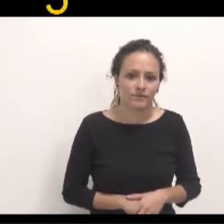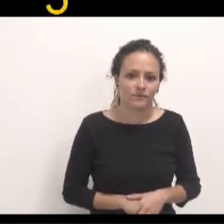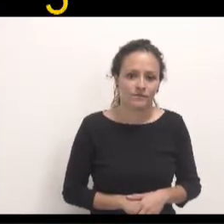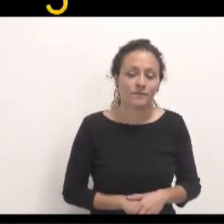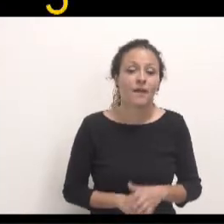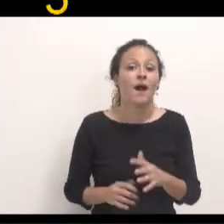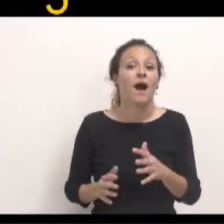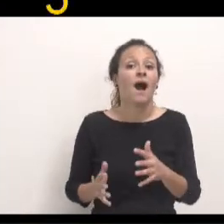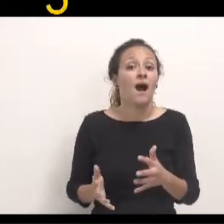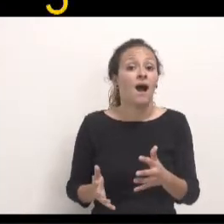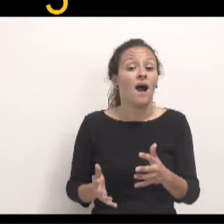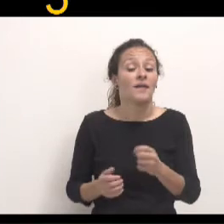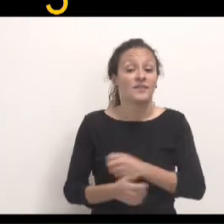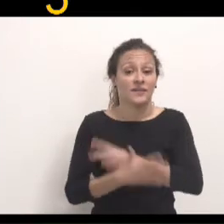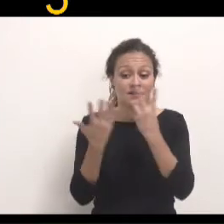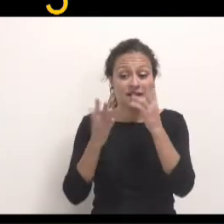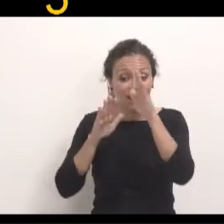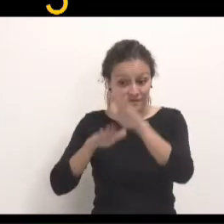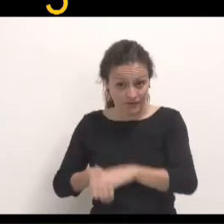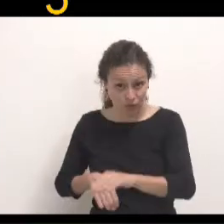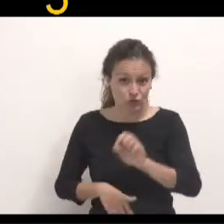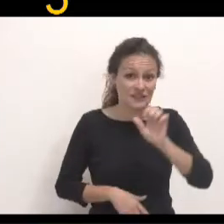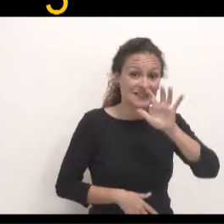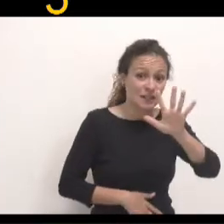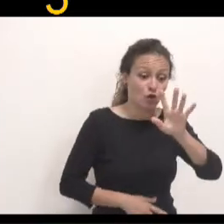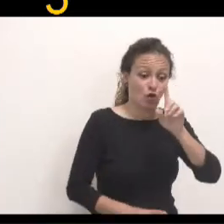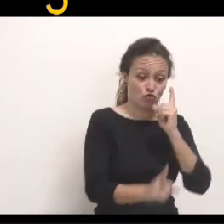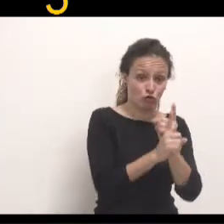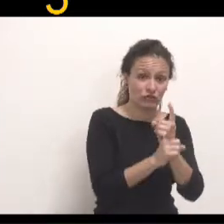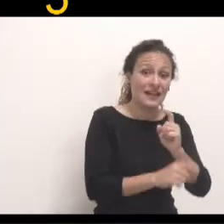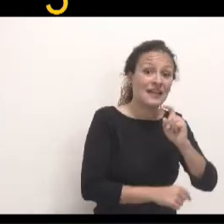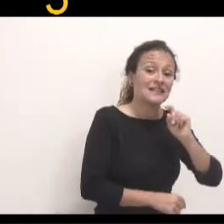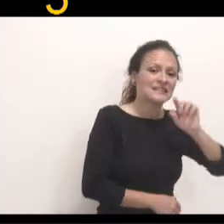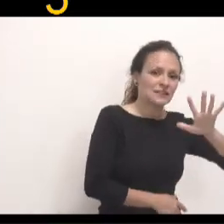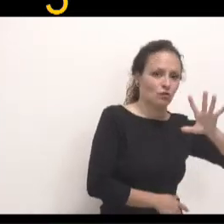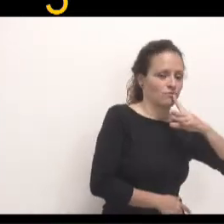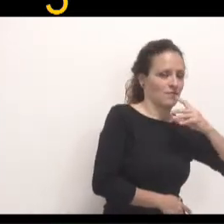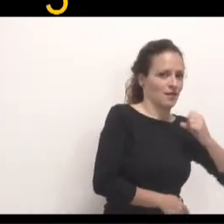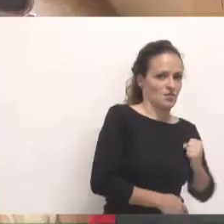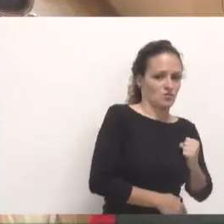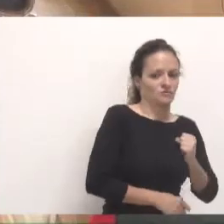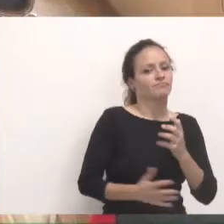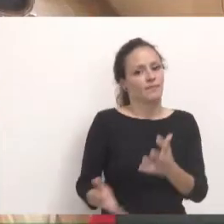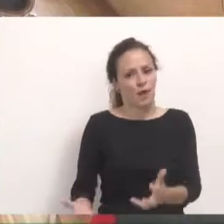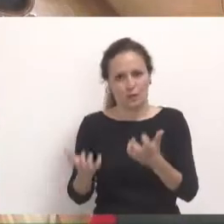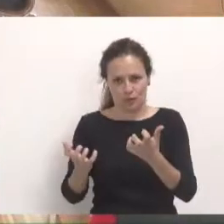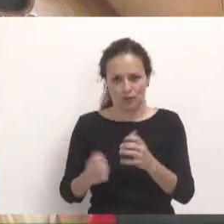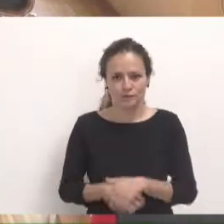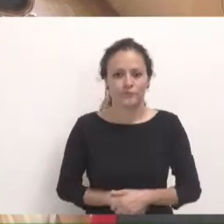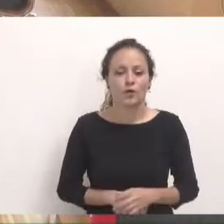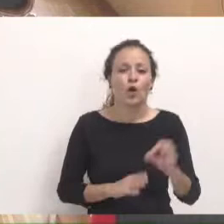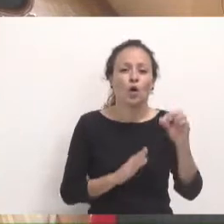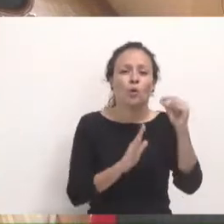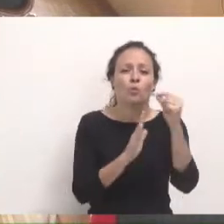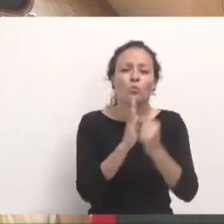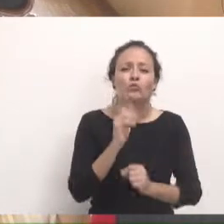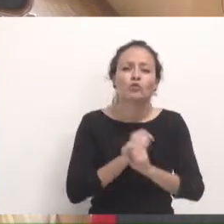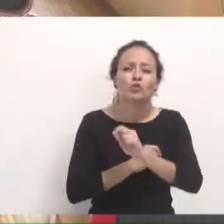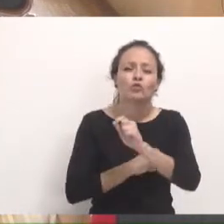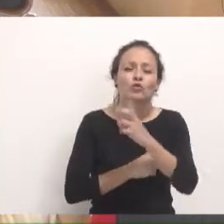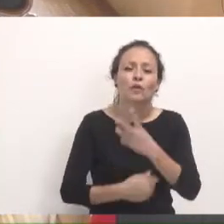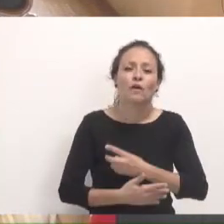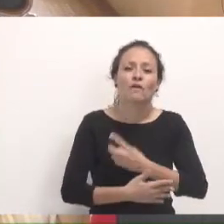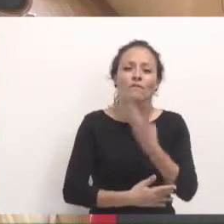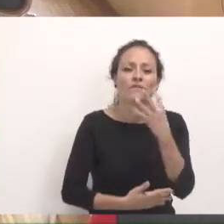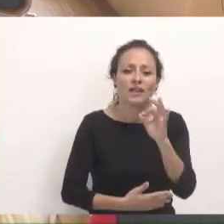Se aprueba por 17 votos a favor, 5 en contra y 5 abstenciones. Punto número 20, autorización